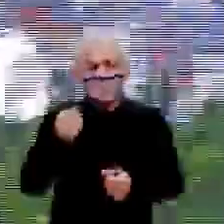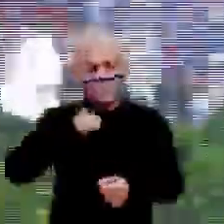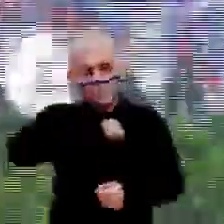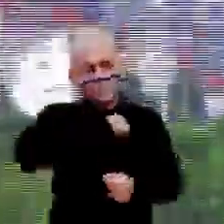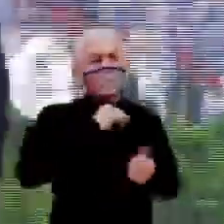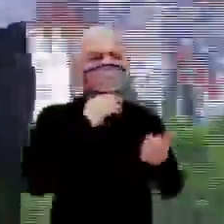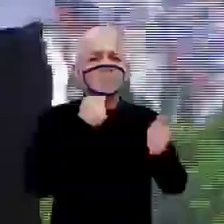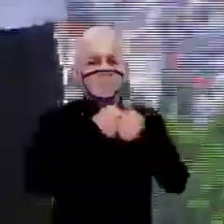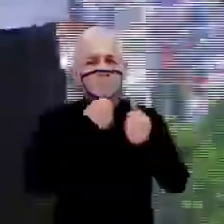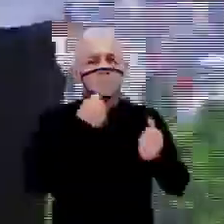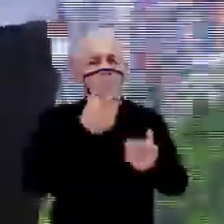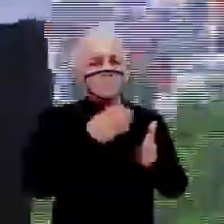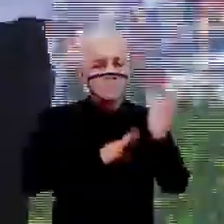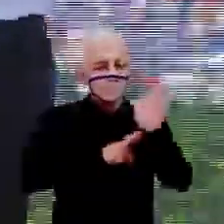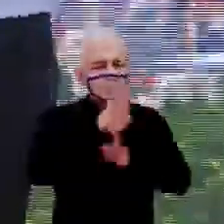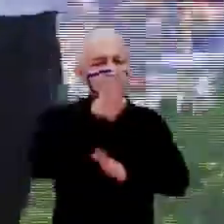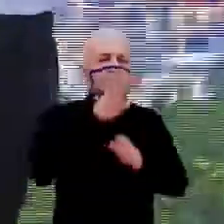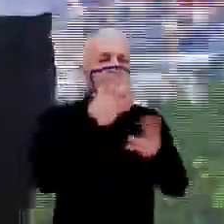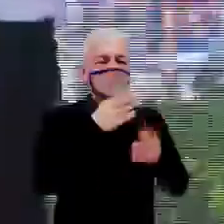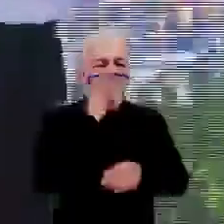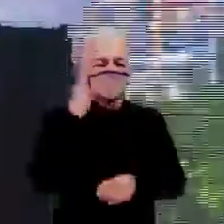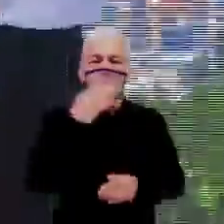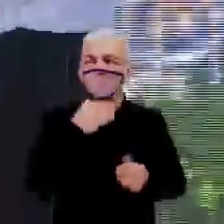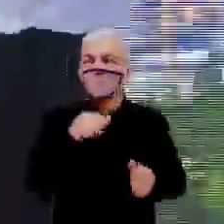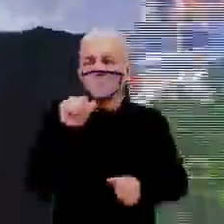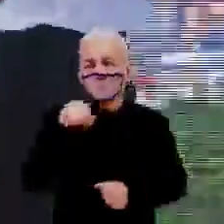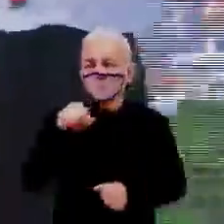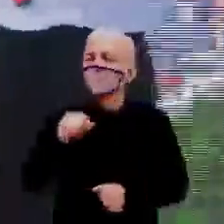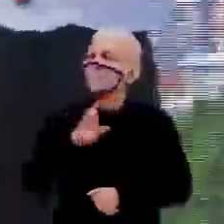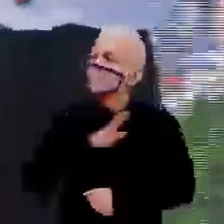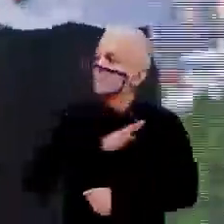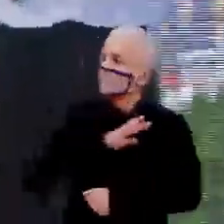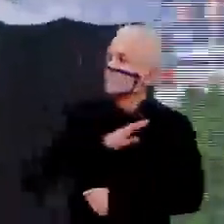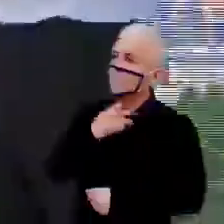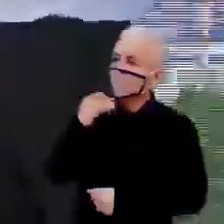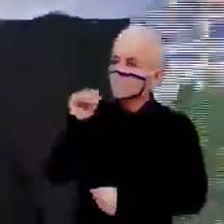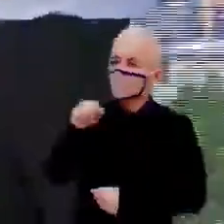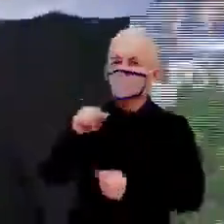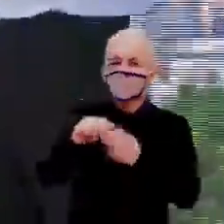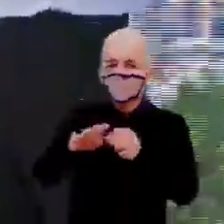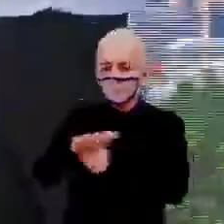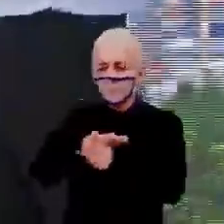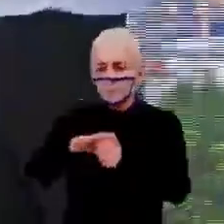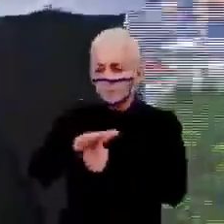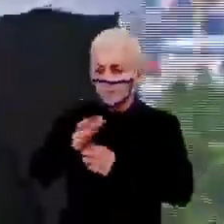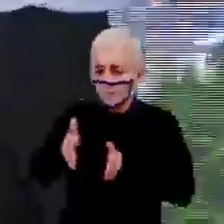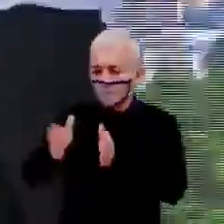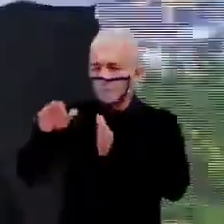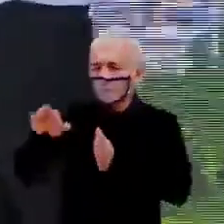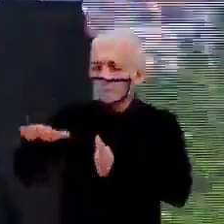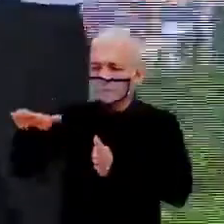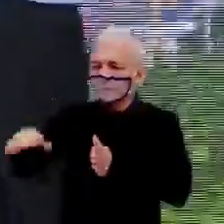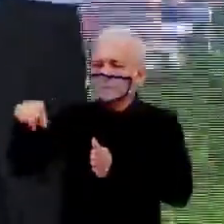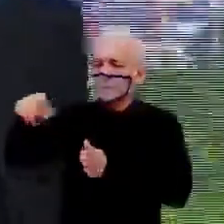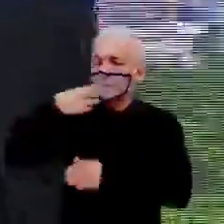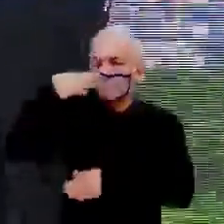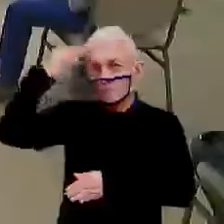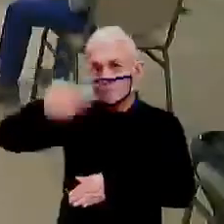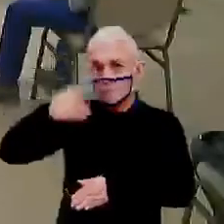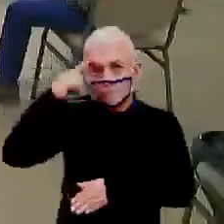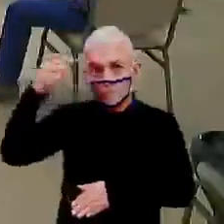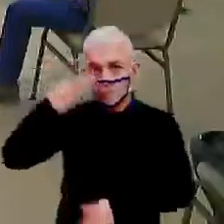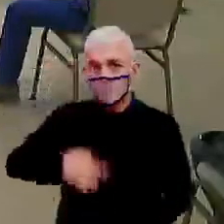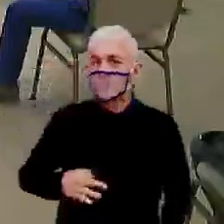bien. Imparable por todos, sí, los barrios de Barranquilla. Así es, alcalde. Con Barrios a la Obra, los sueños se convierten en realidad.